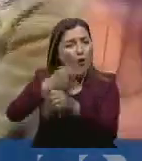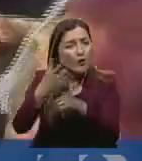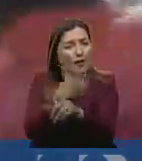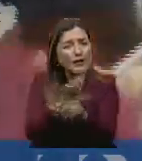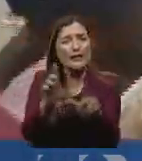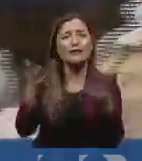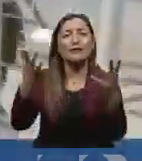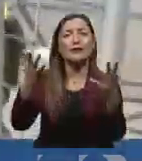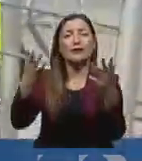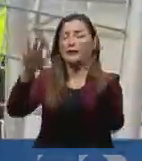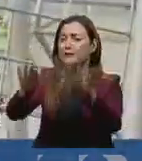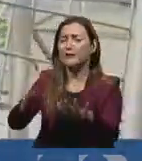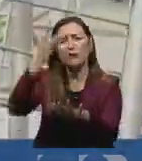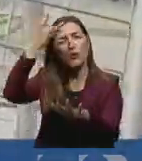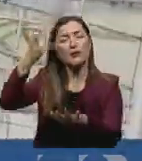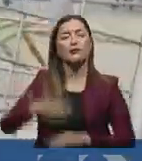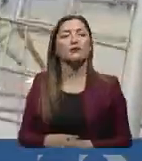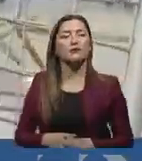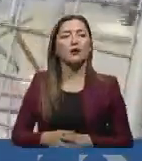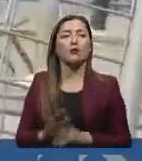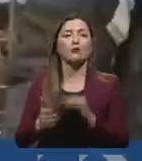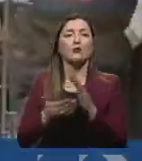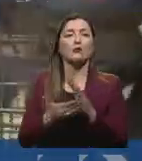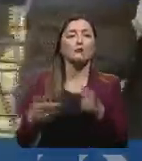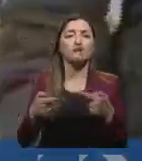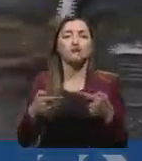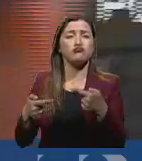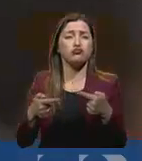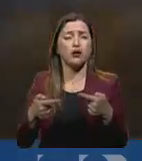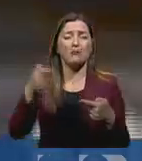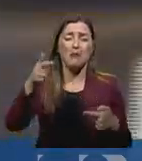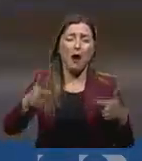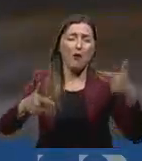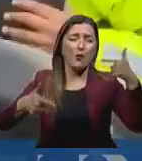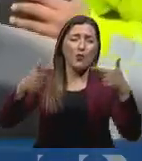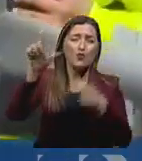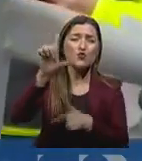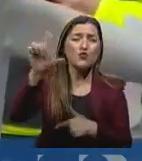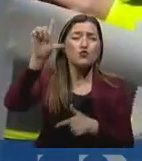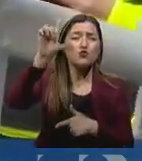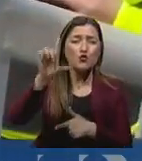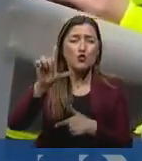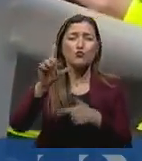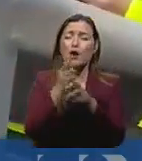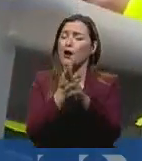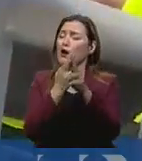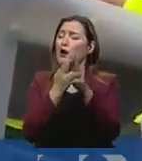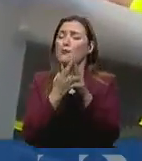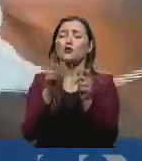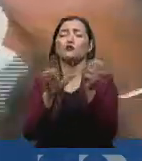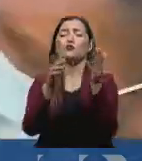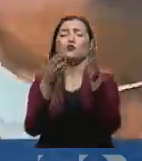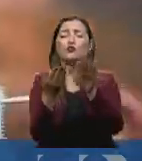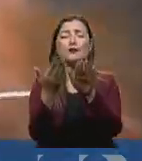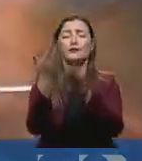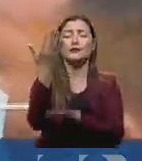la situación volvió a calentarse en este centro penitenciario tras la matanza que se produjo el día lunes y que dejó como resultado 15